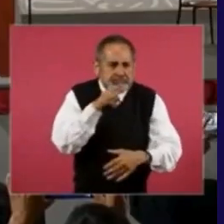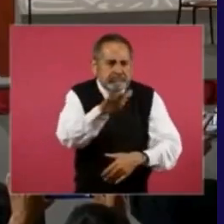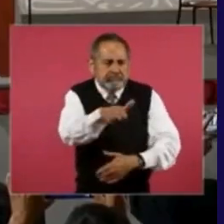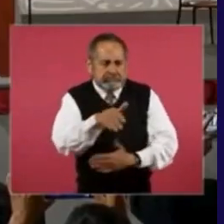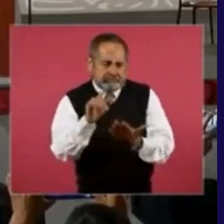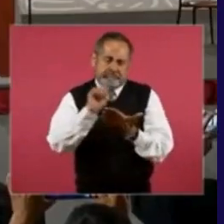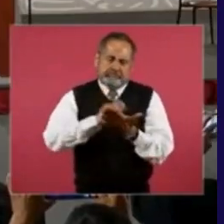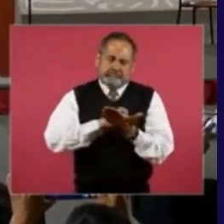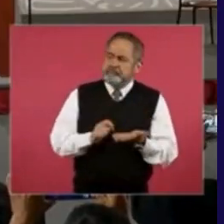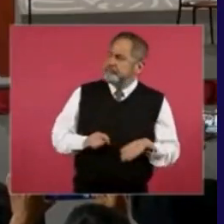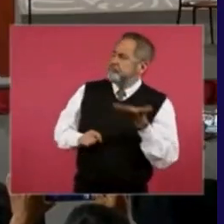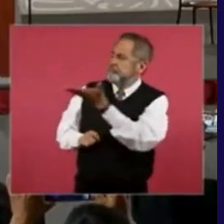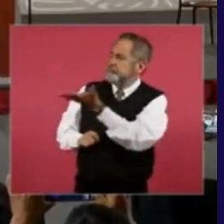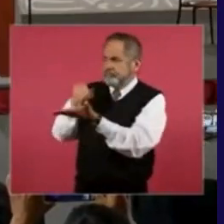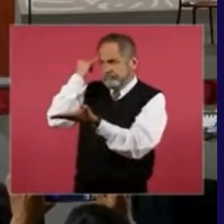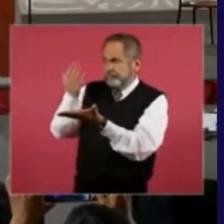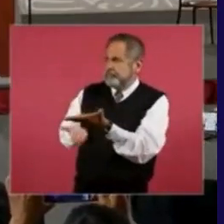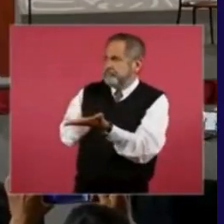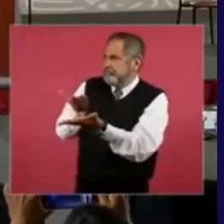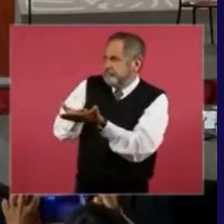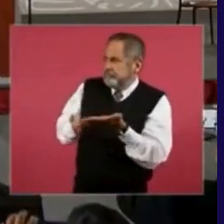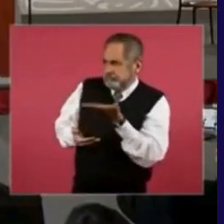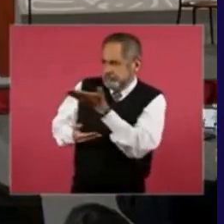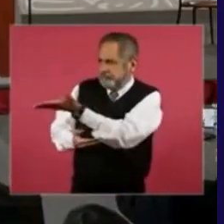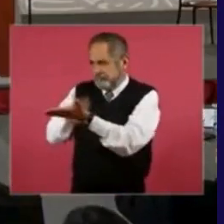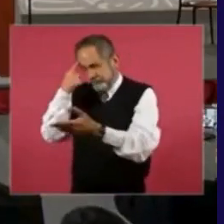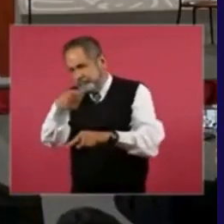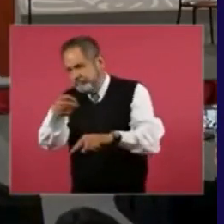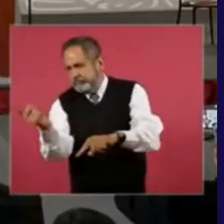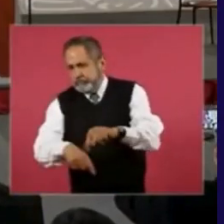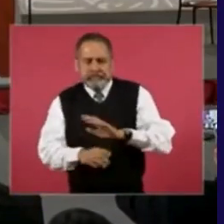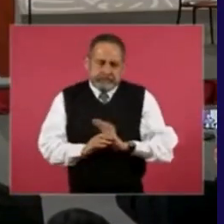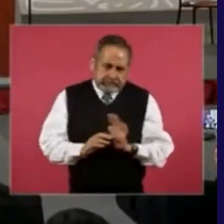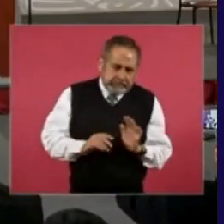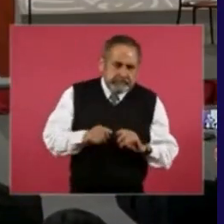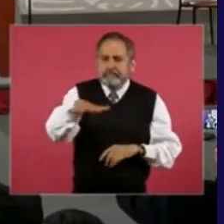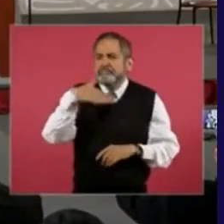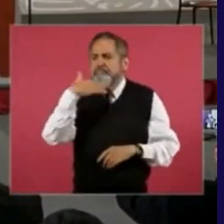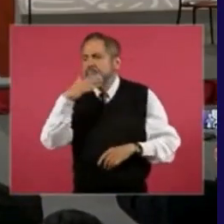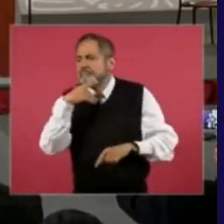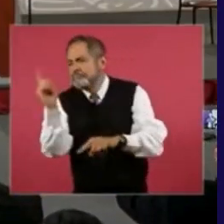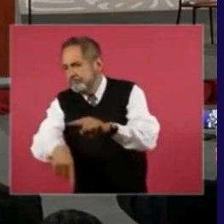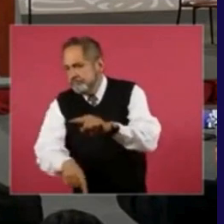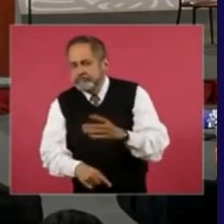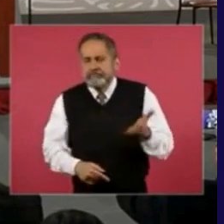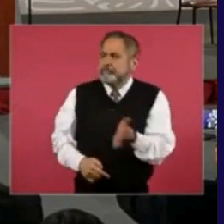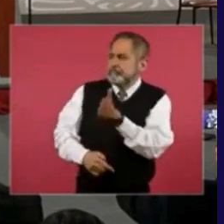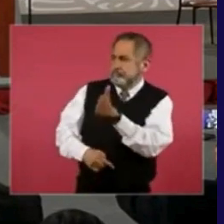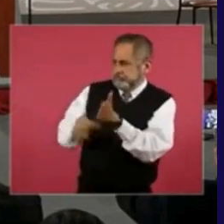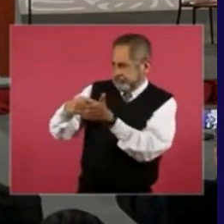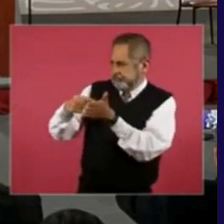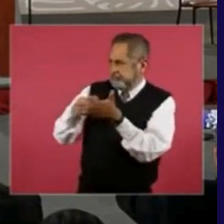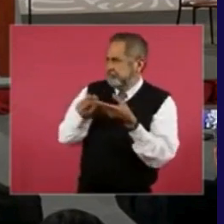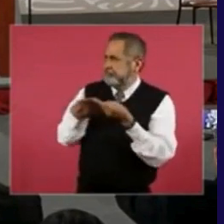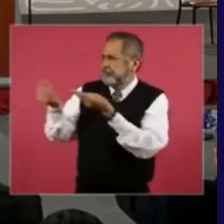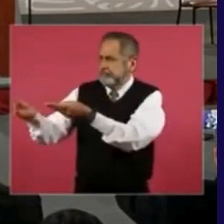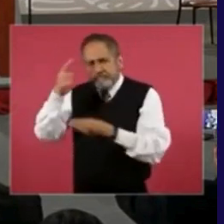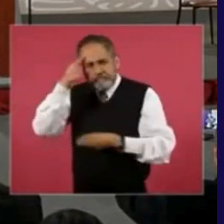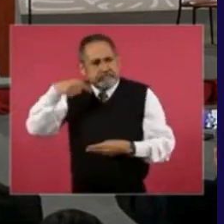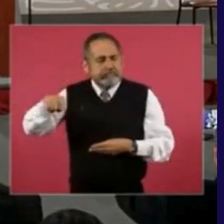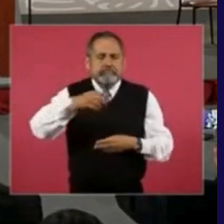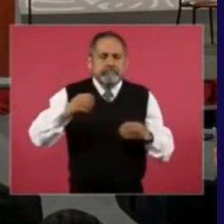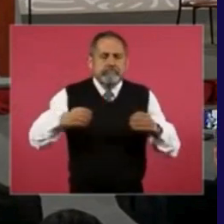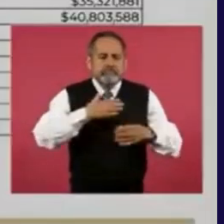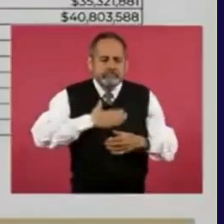si una asociación civil fundada por Claudio x González Amparo casar según la información presentada